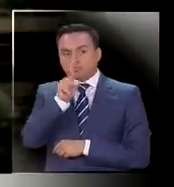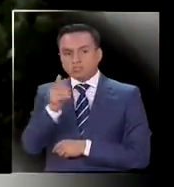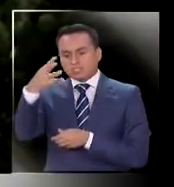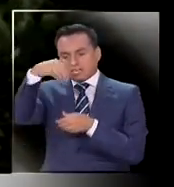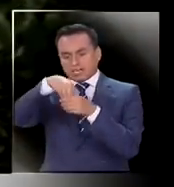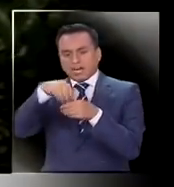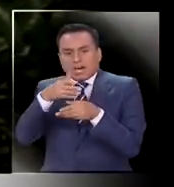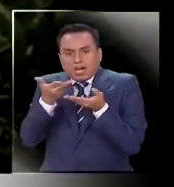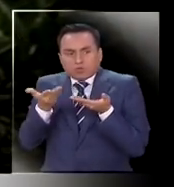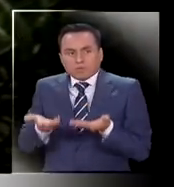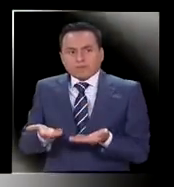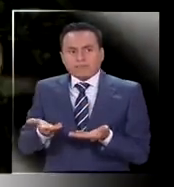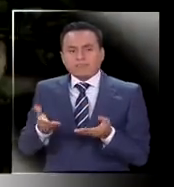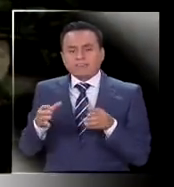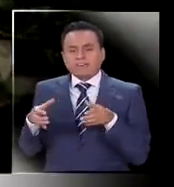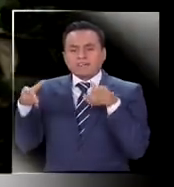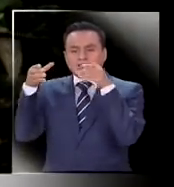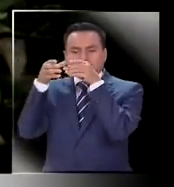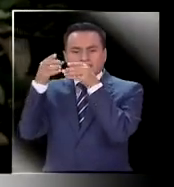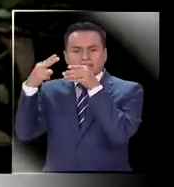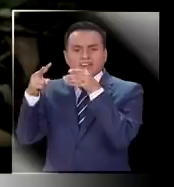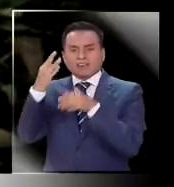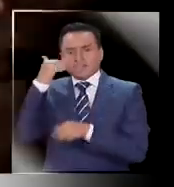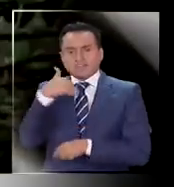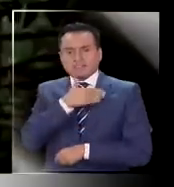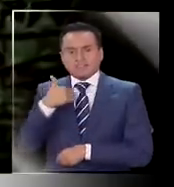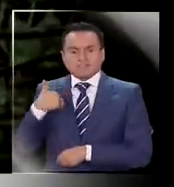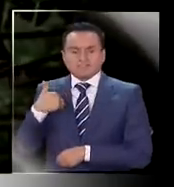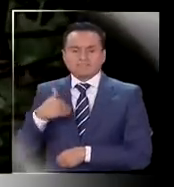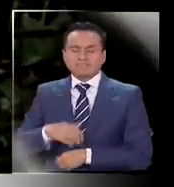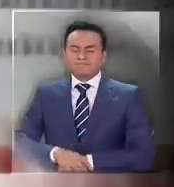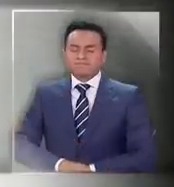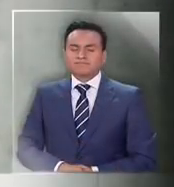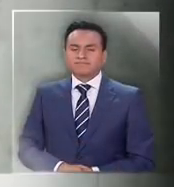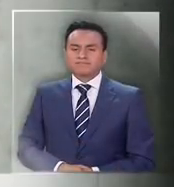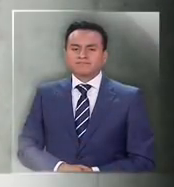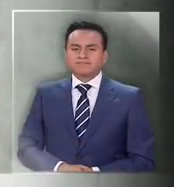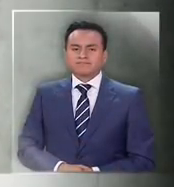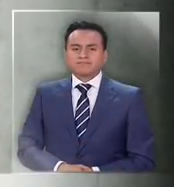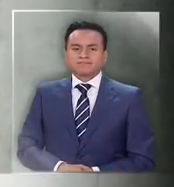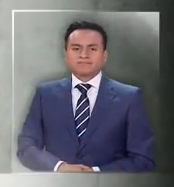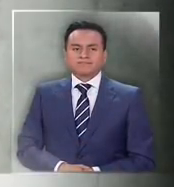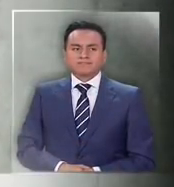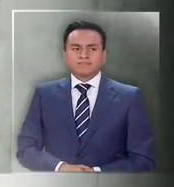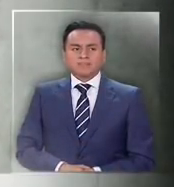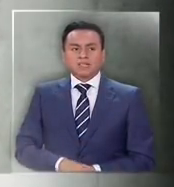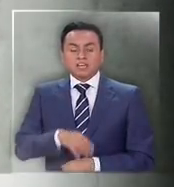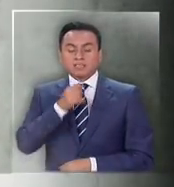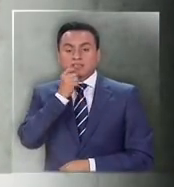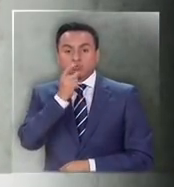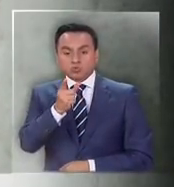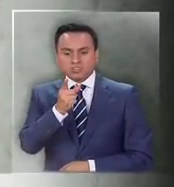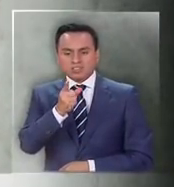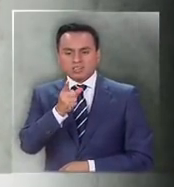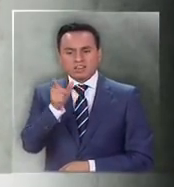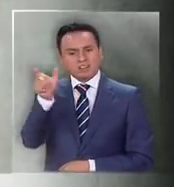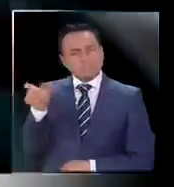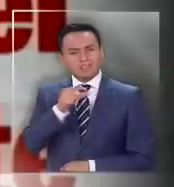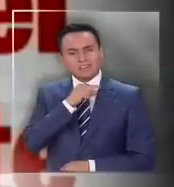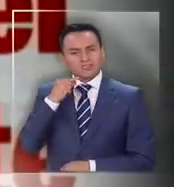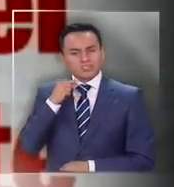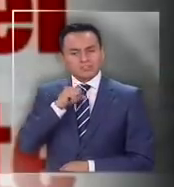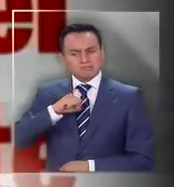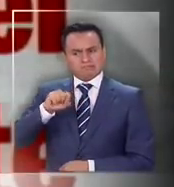integran actualmente la jerarquía eclesiástica. Las denuncias en contra del